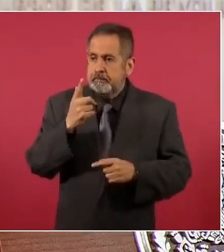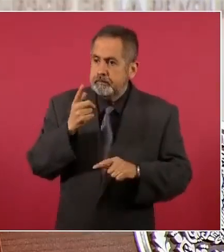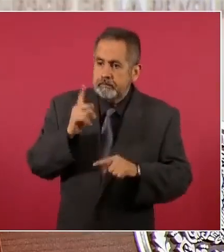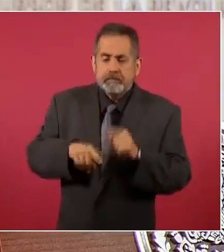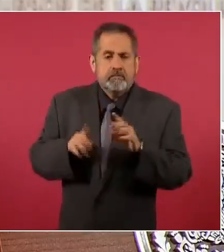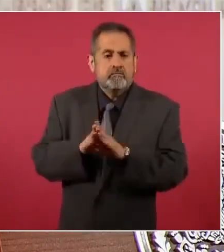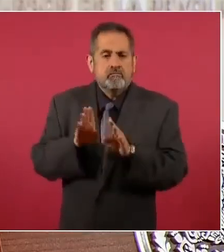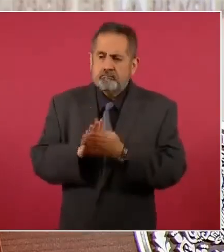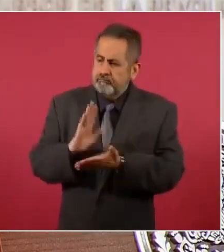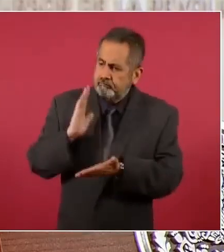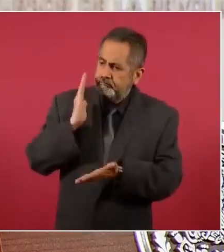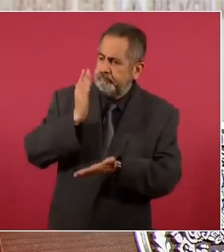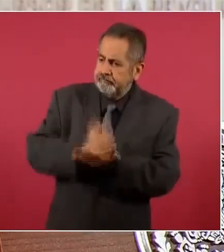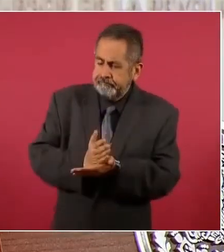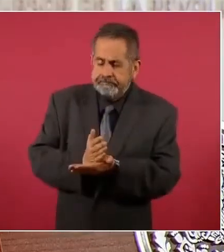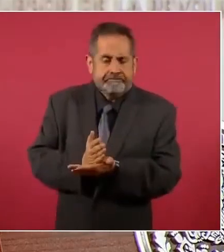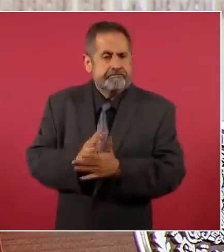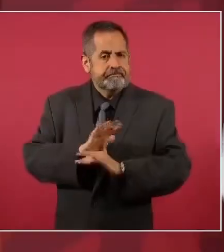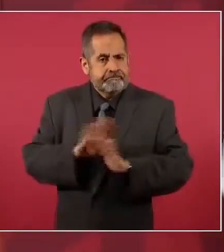de detener